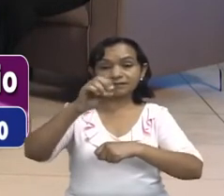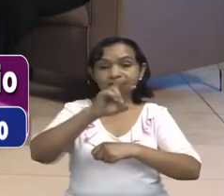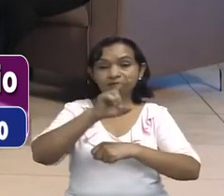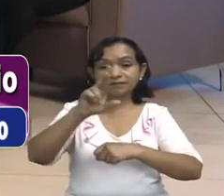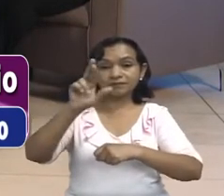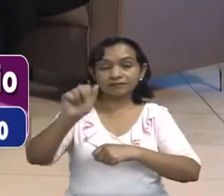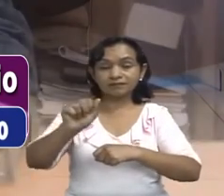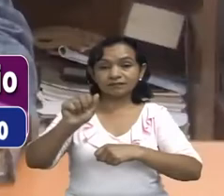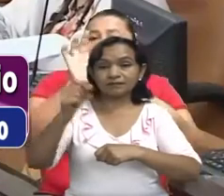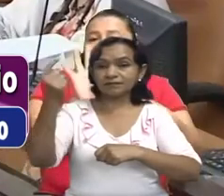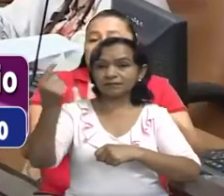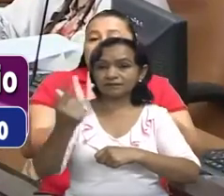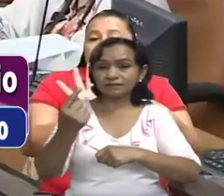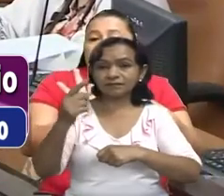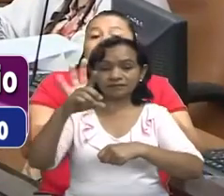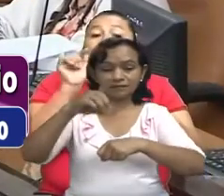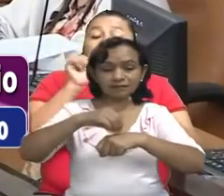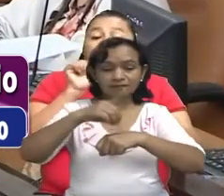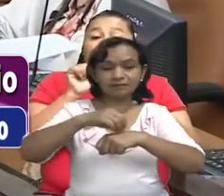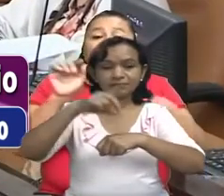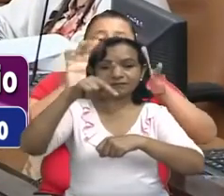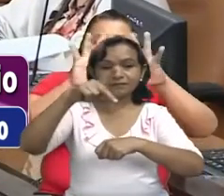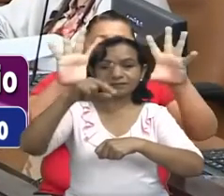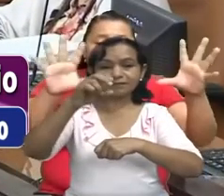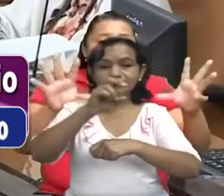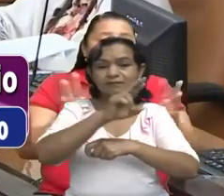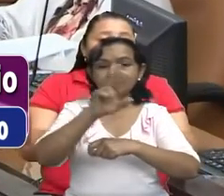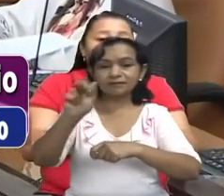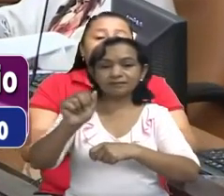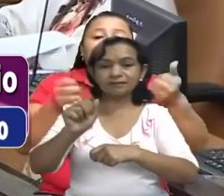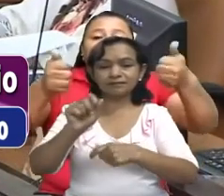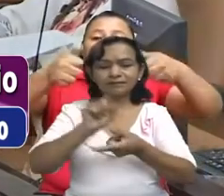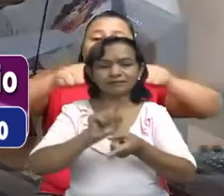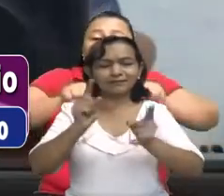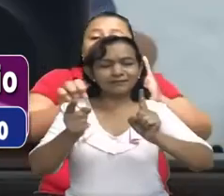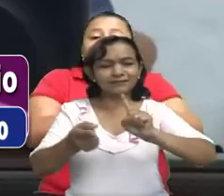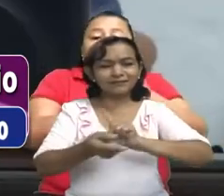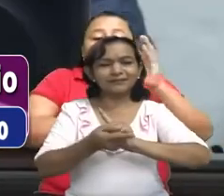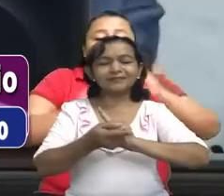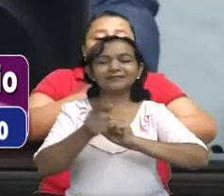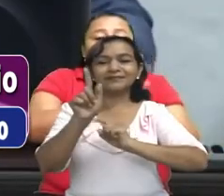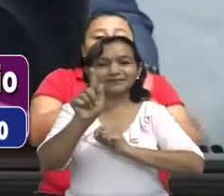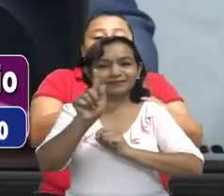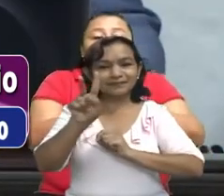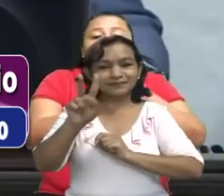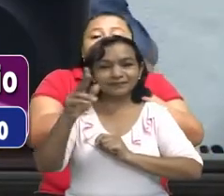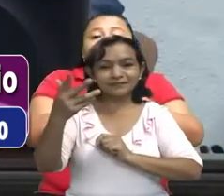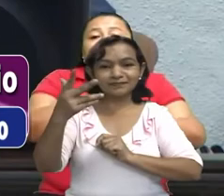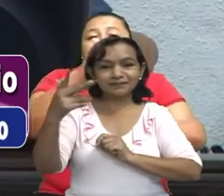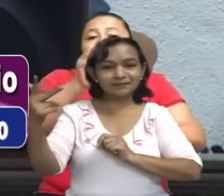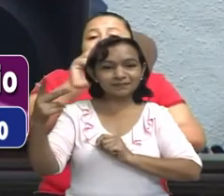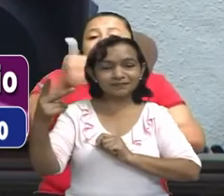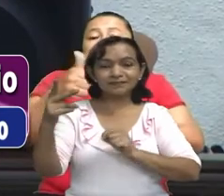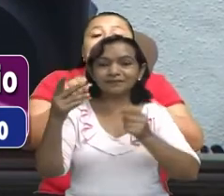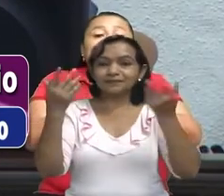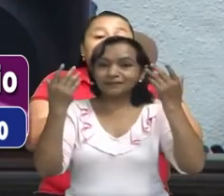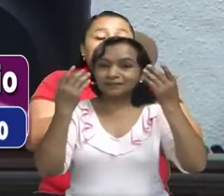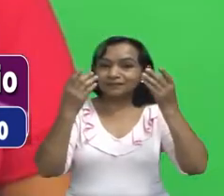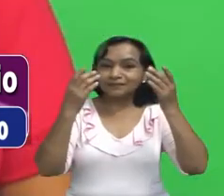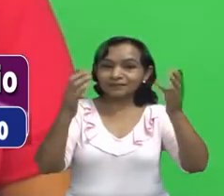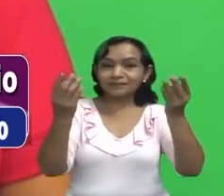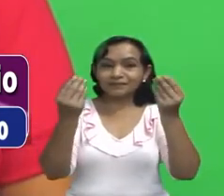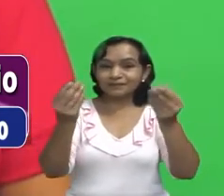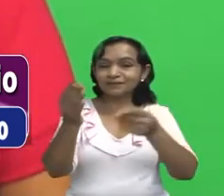Nomás llegar el doctor Porras aquí a la asamblea, él también, el canal sufrió transformaciones, ¿verdad? Sí, claro. Y se agregaron muchas cosas que, sí,